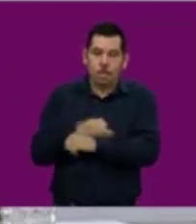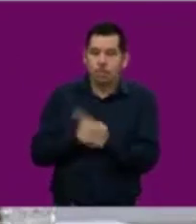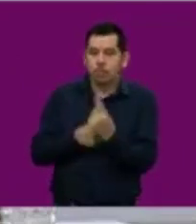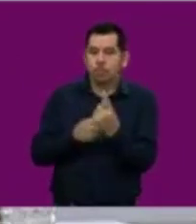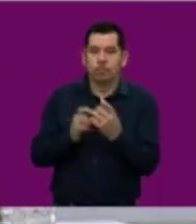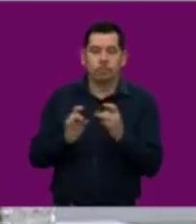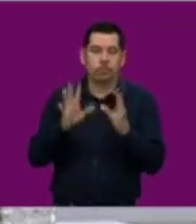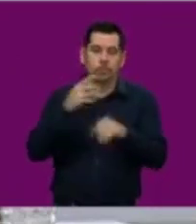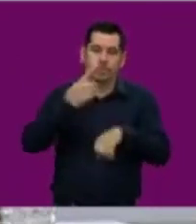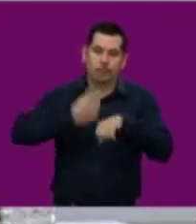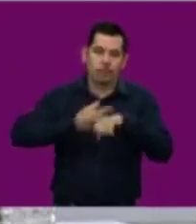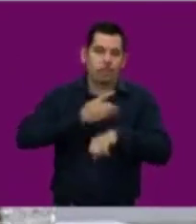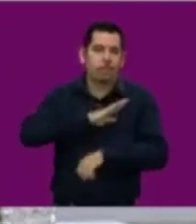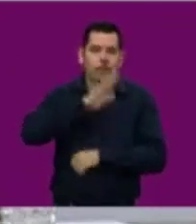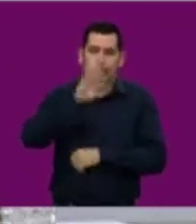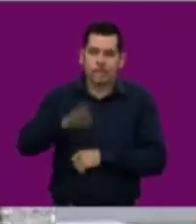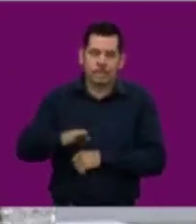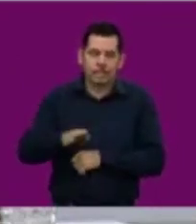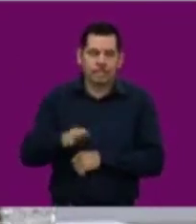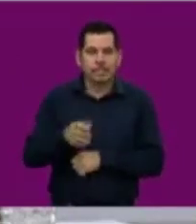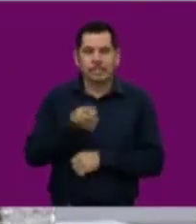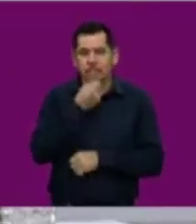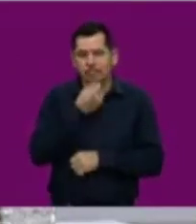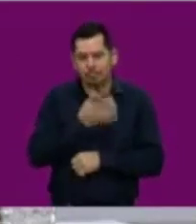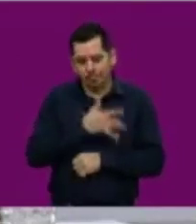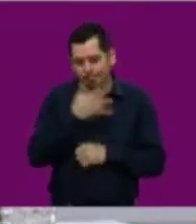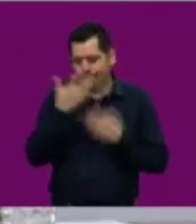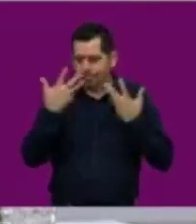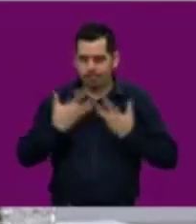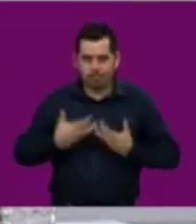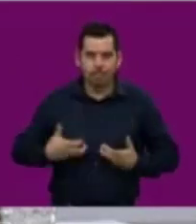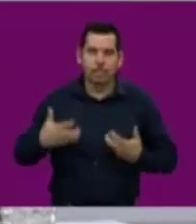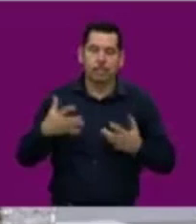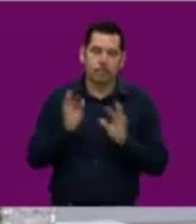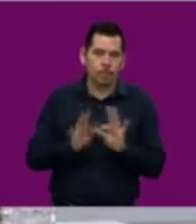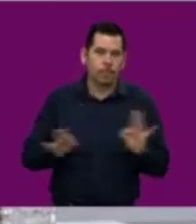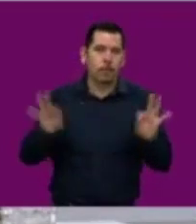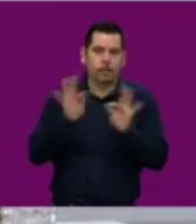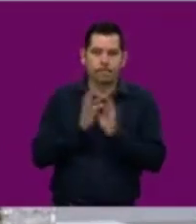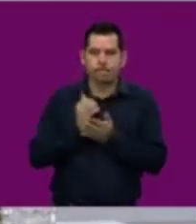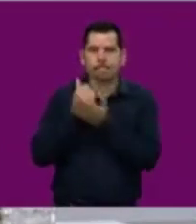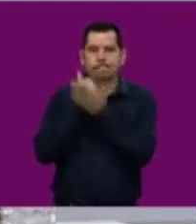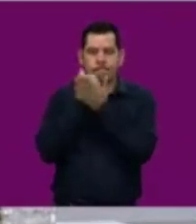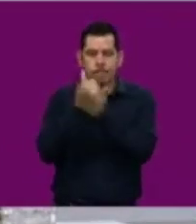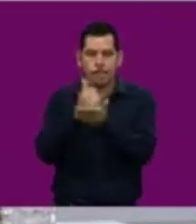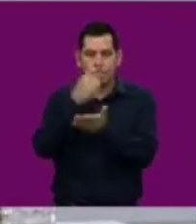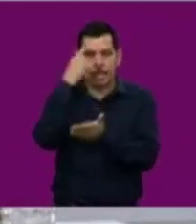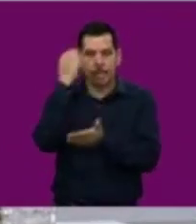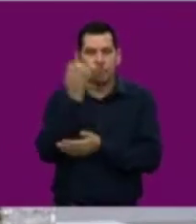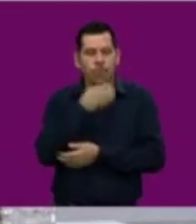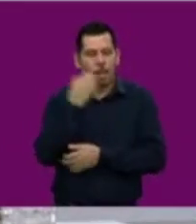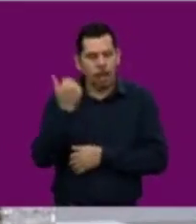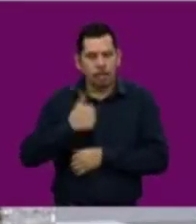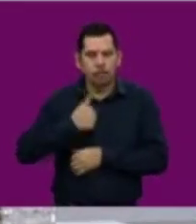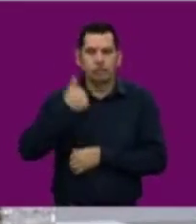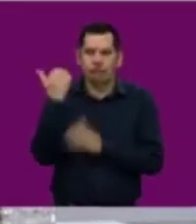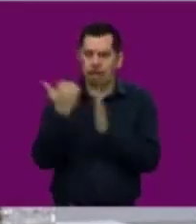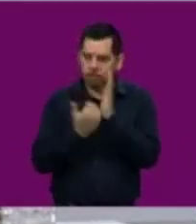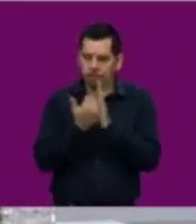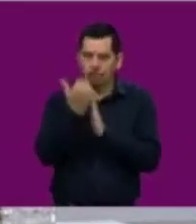y la parte emocional es muy importante en el aprovechamiento académico de estos niños por eso